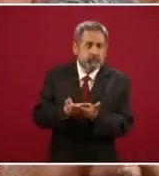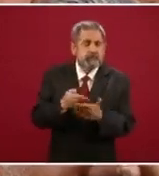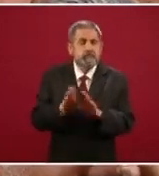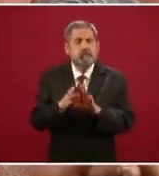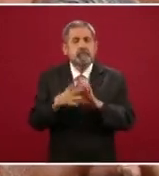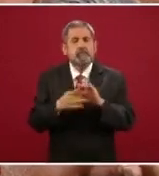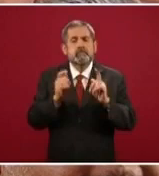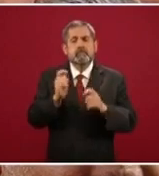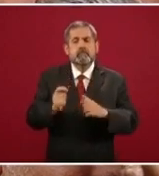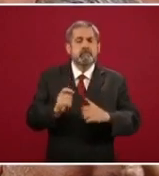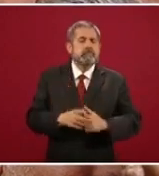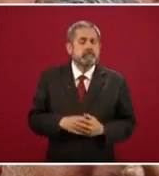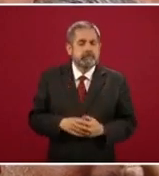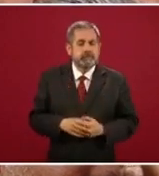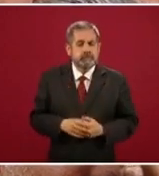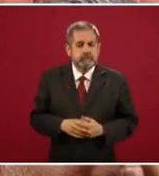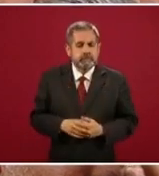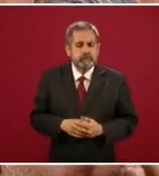de que